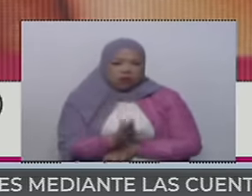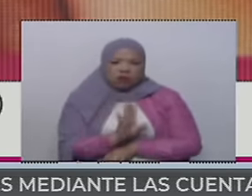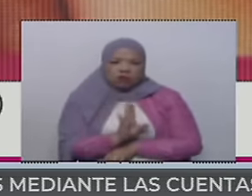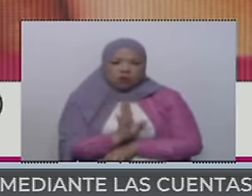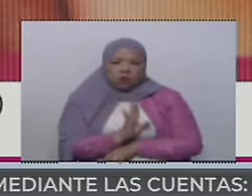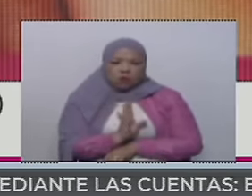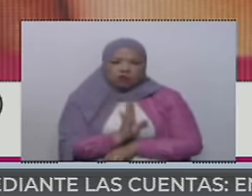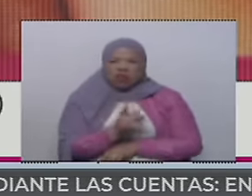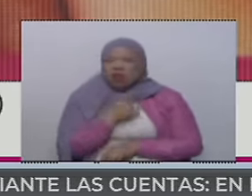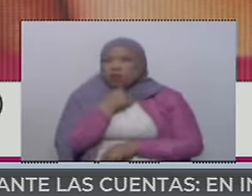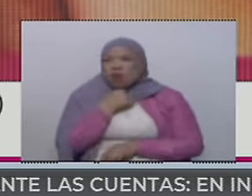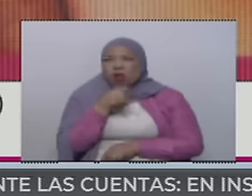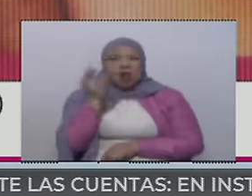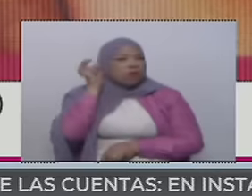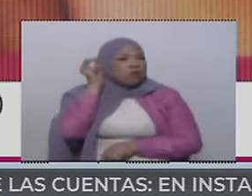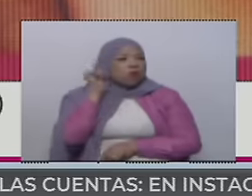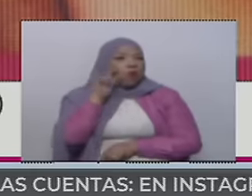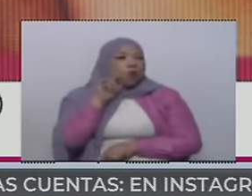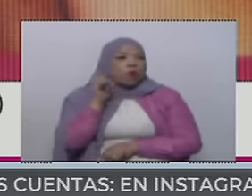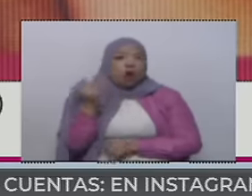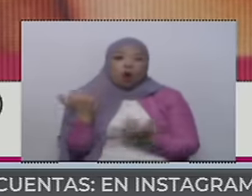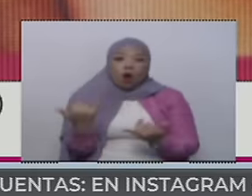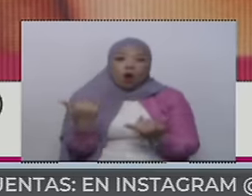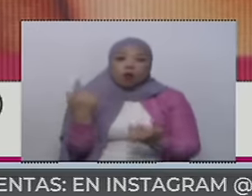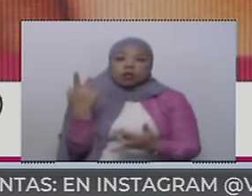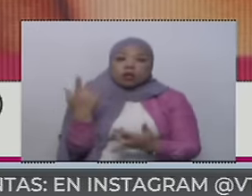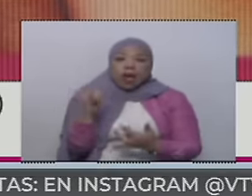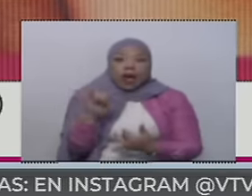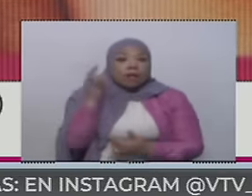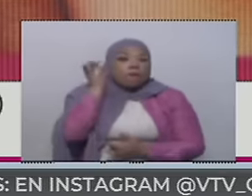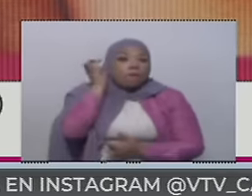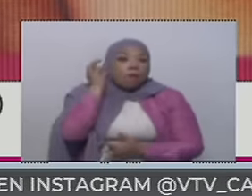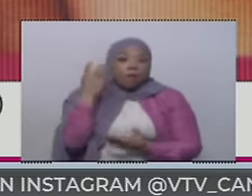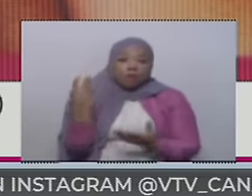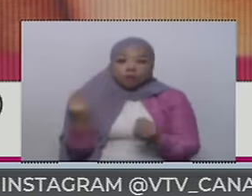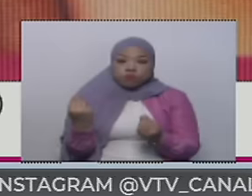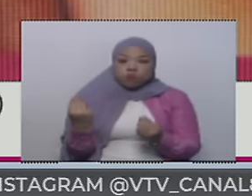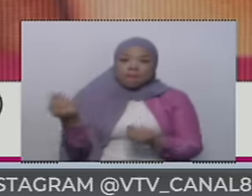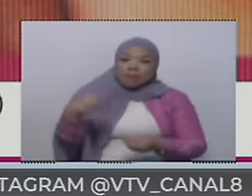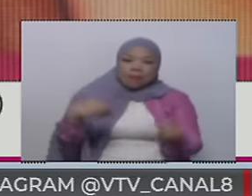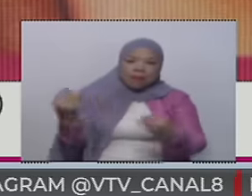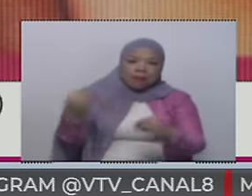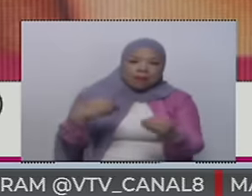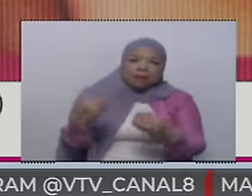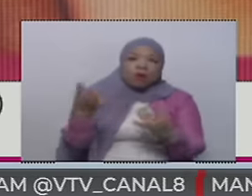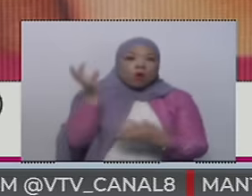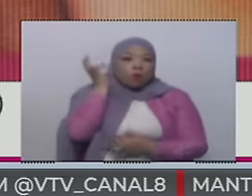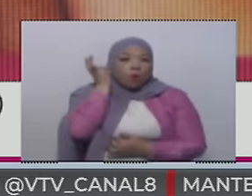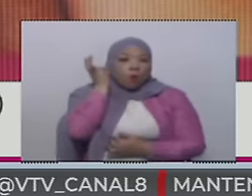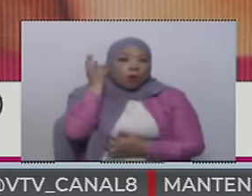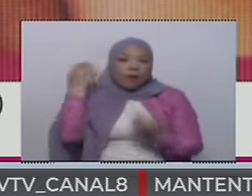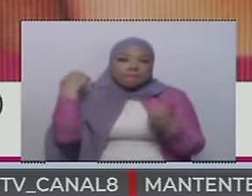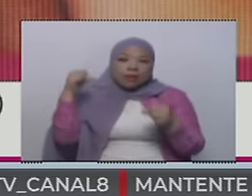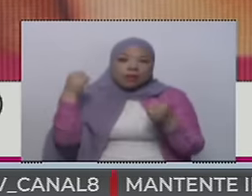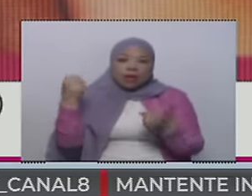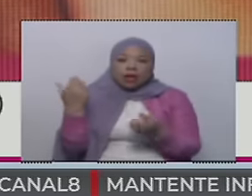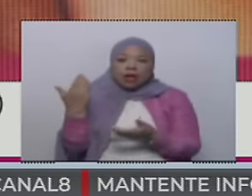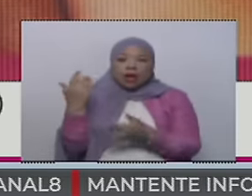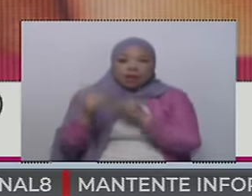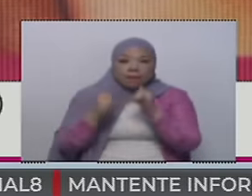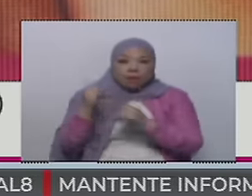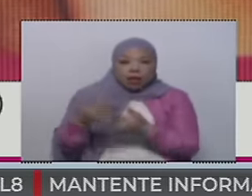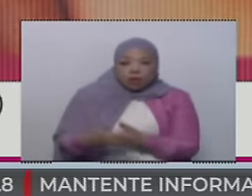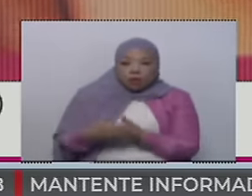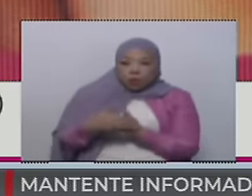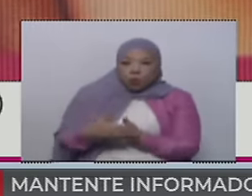Hoy cada vez más mujeres, me consta, cada vez hay más mujeres que están preparándose en